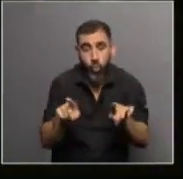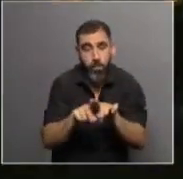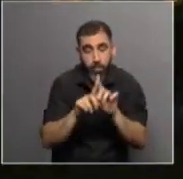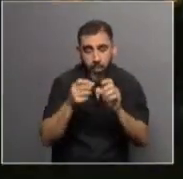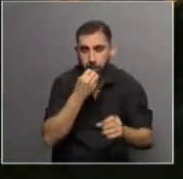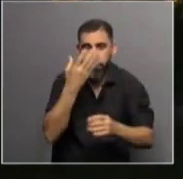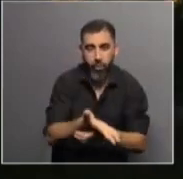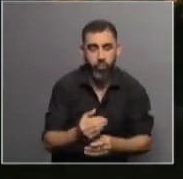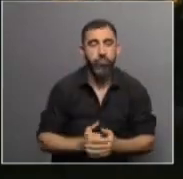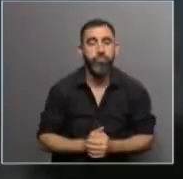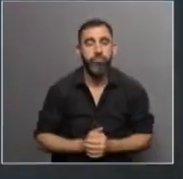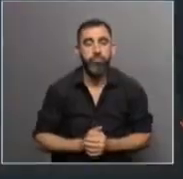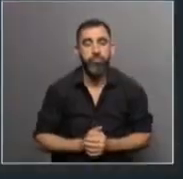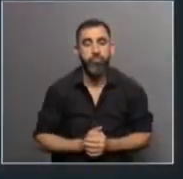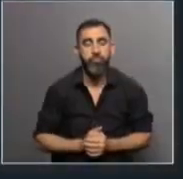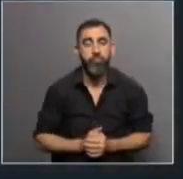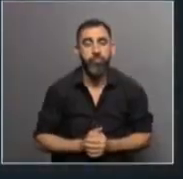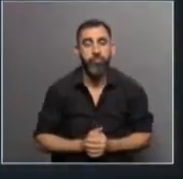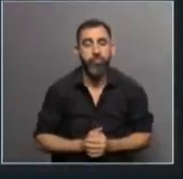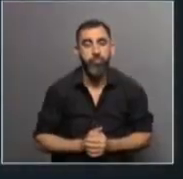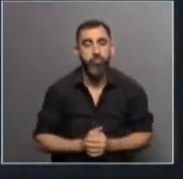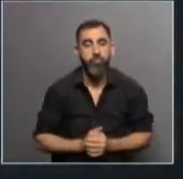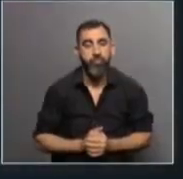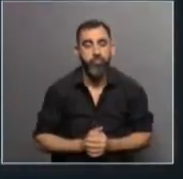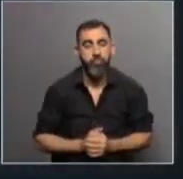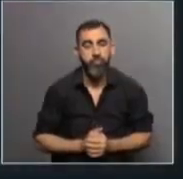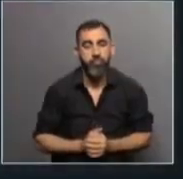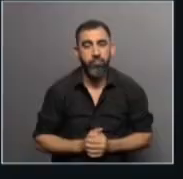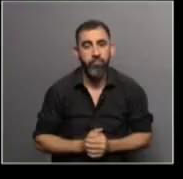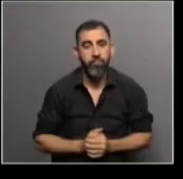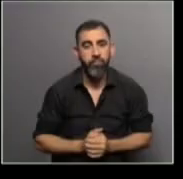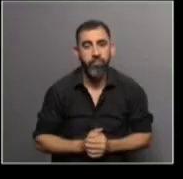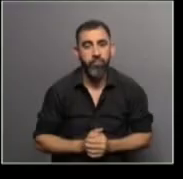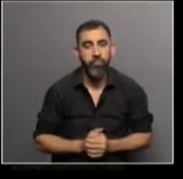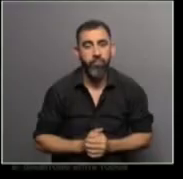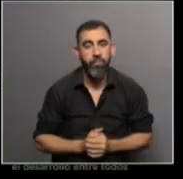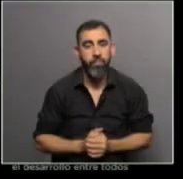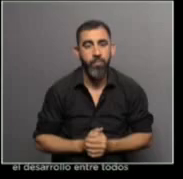mismos. ¿Vieron que era maravilloso?